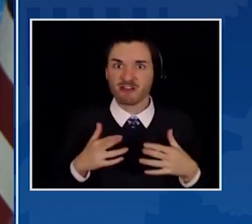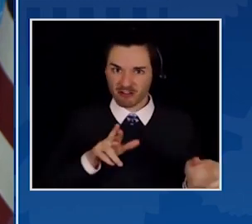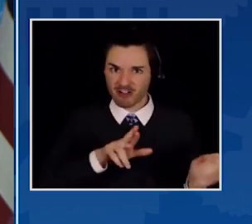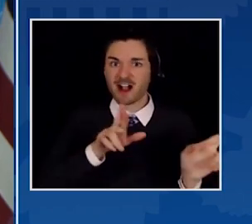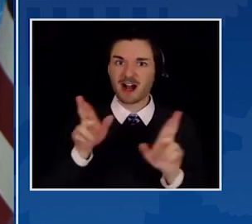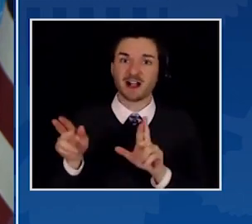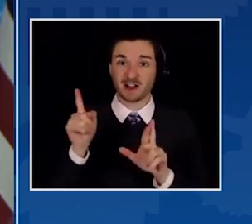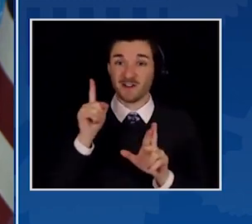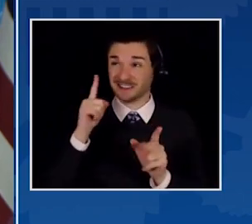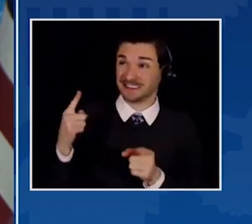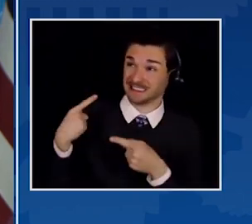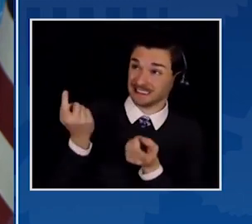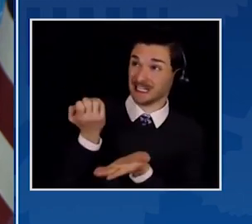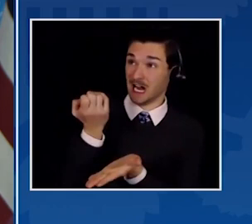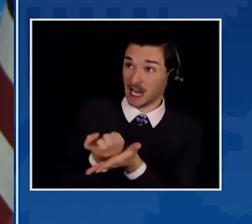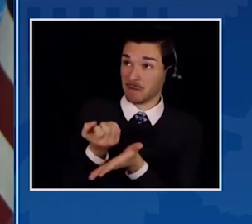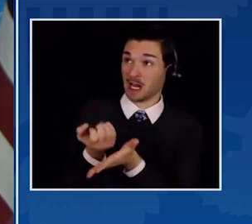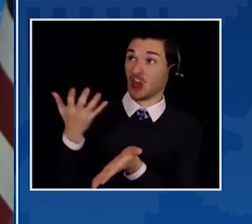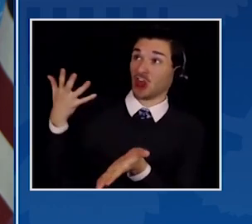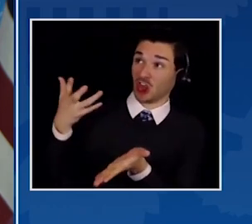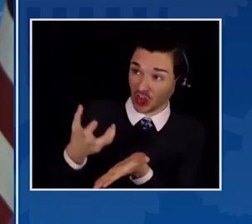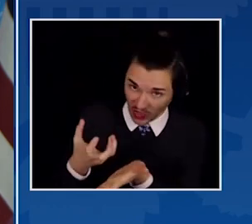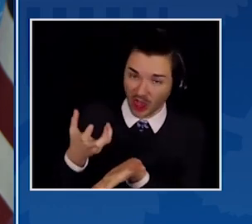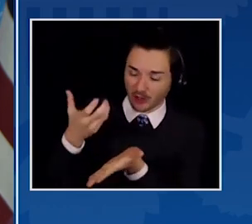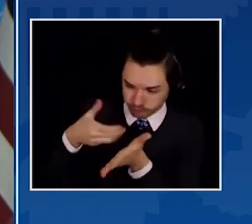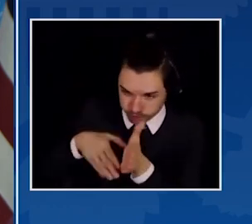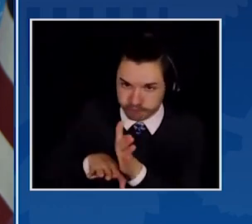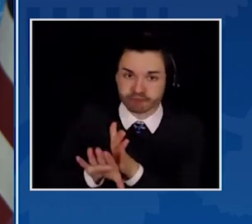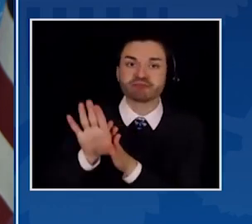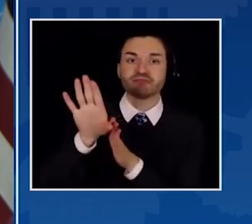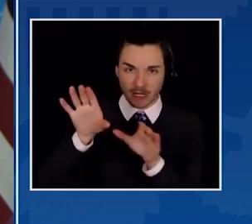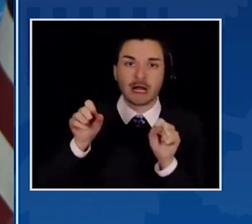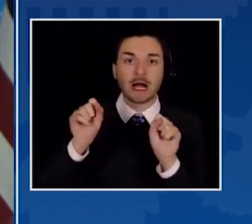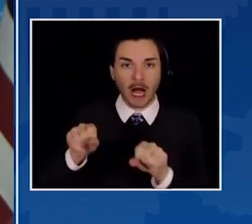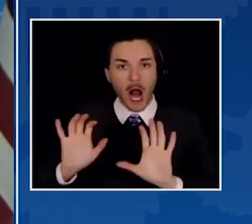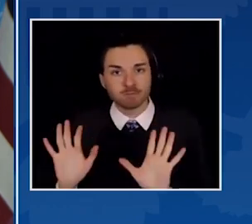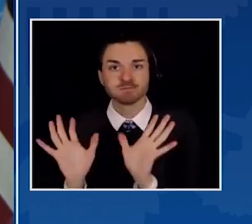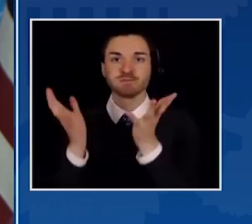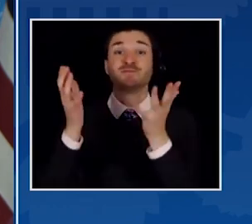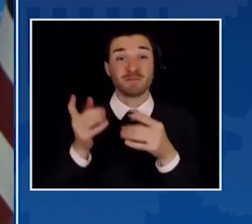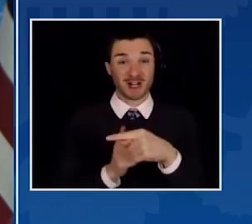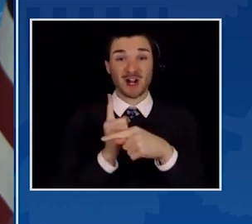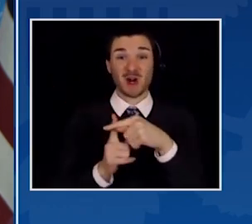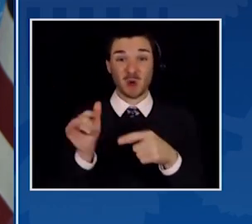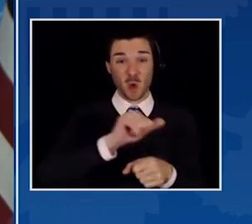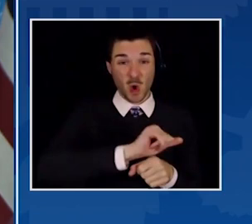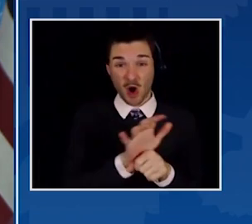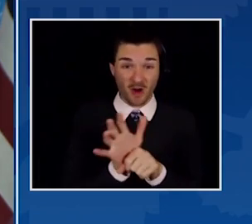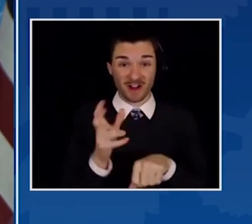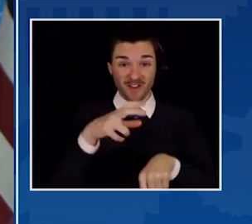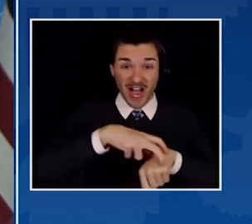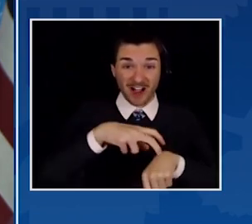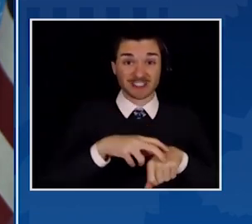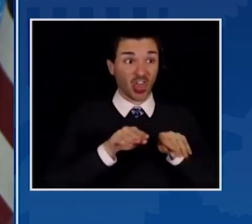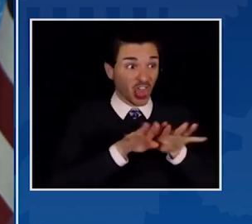encaminarse necesitamos que nuestros trabajadores vuelvan a sus labores controlando el virus estamos entrando en un invierno